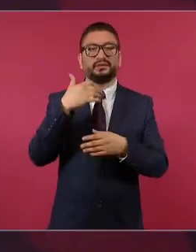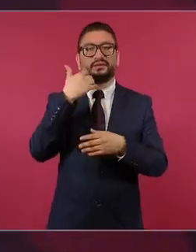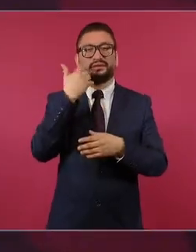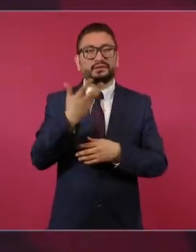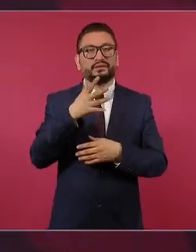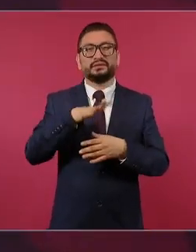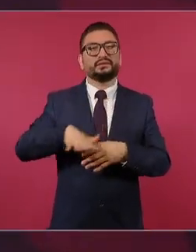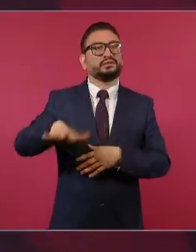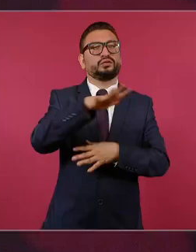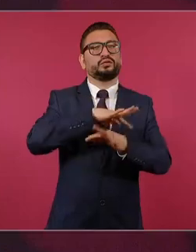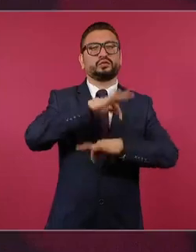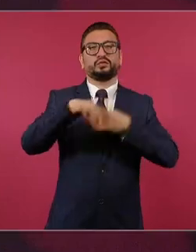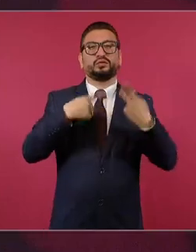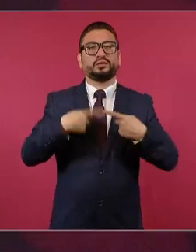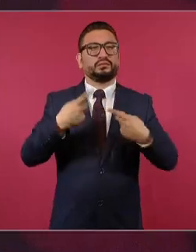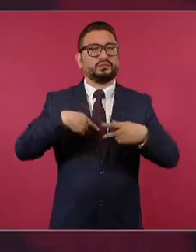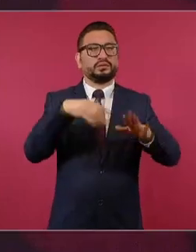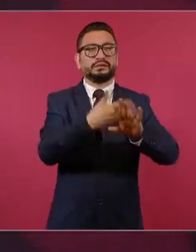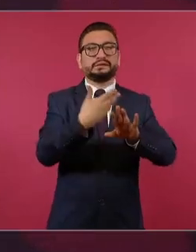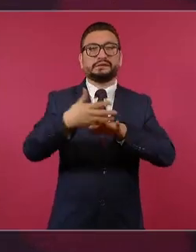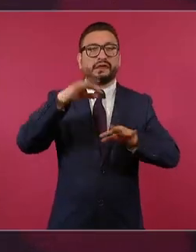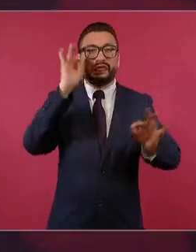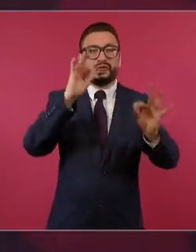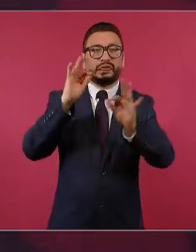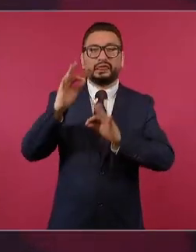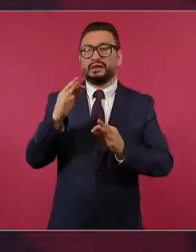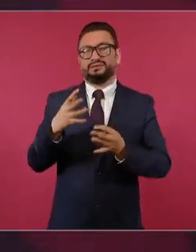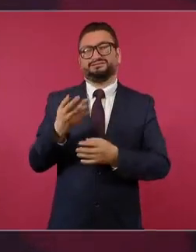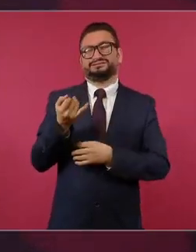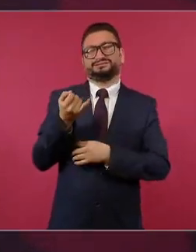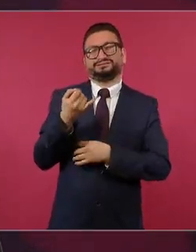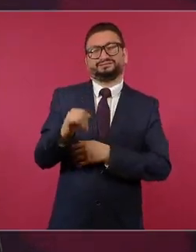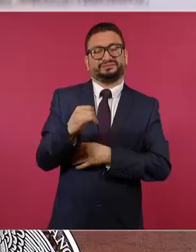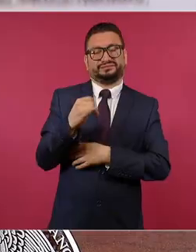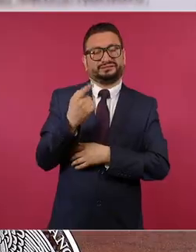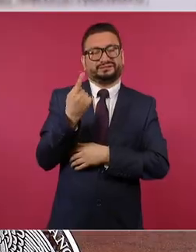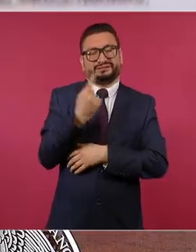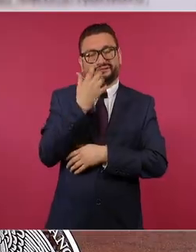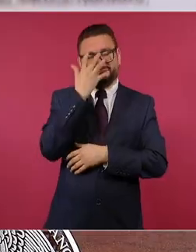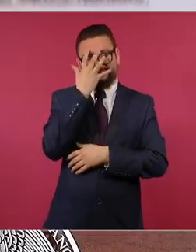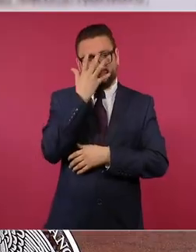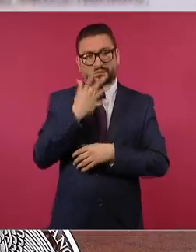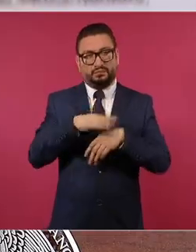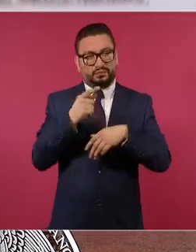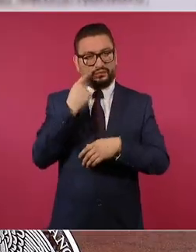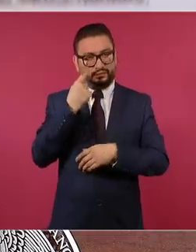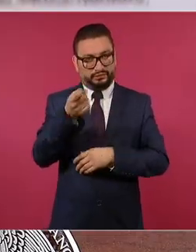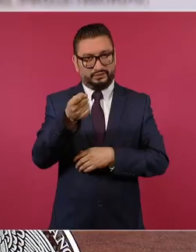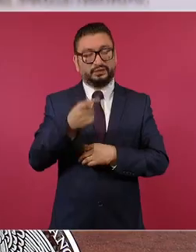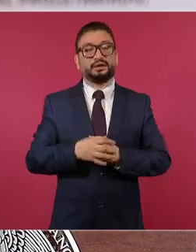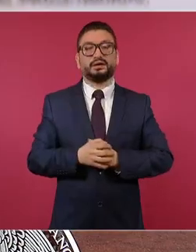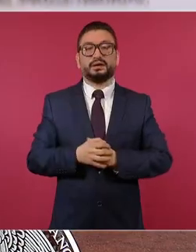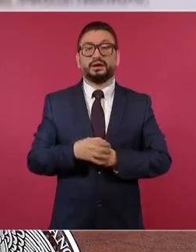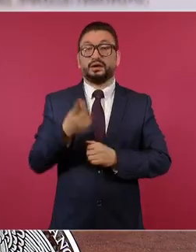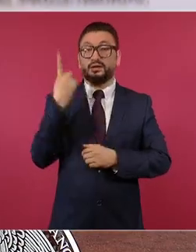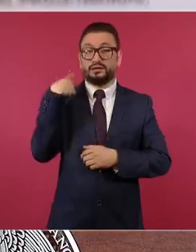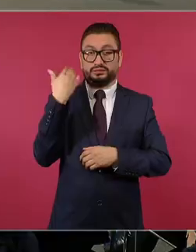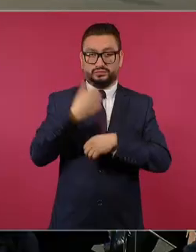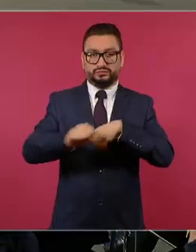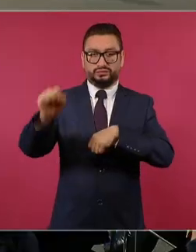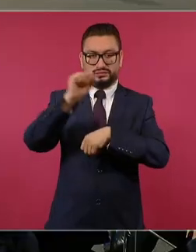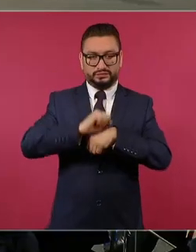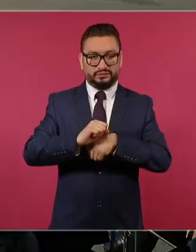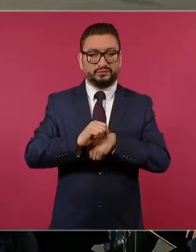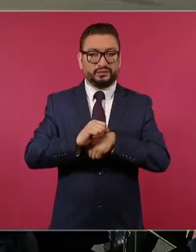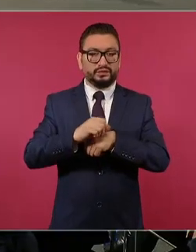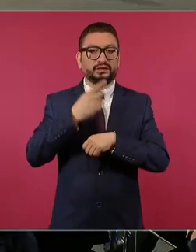incertidumbre, de verdad hacen unos osos monumentales. La semana pasada recordarán que inventaron que Nissan